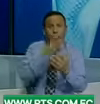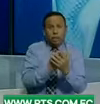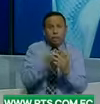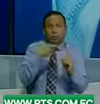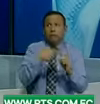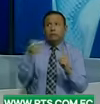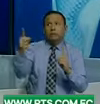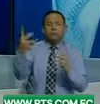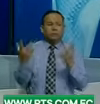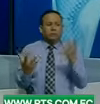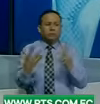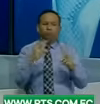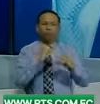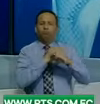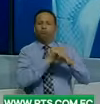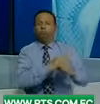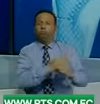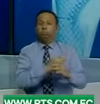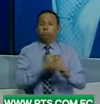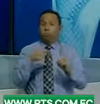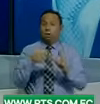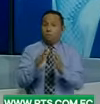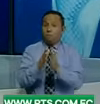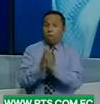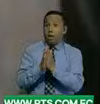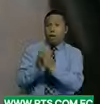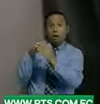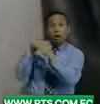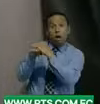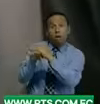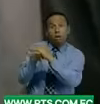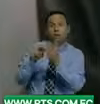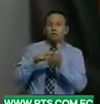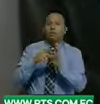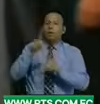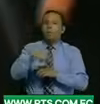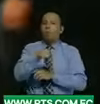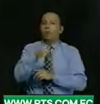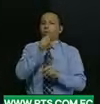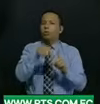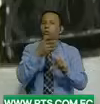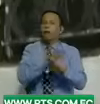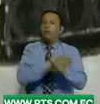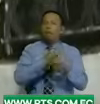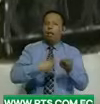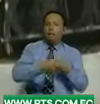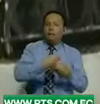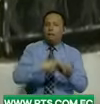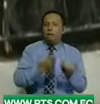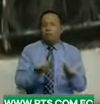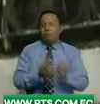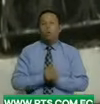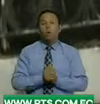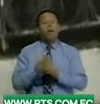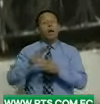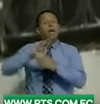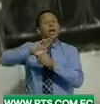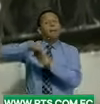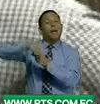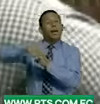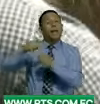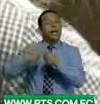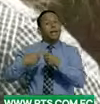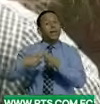actos relacionados a corrupción. La permanencia de Jorge Glass en la Embajada de México en Quito podría